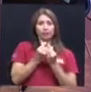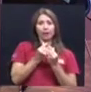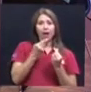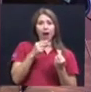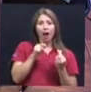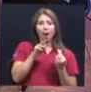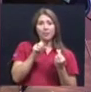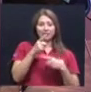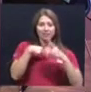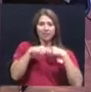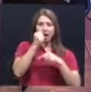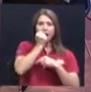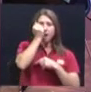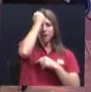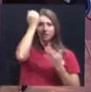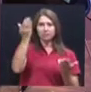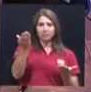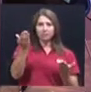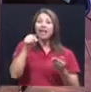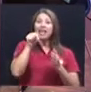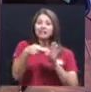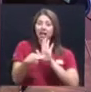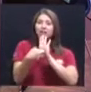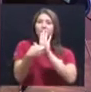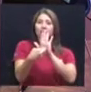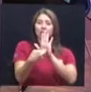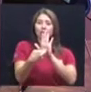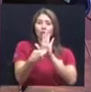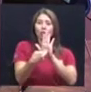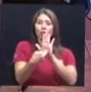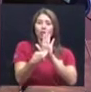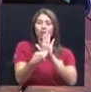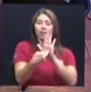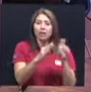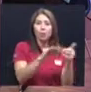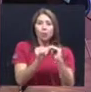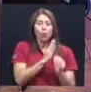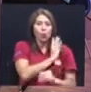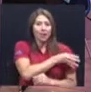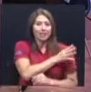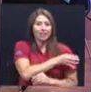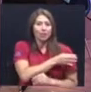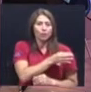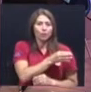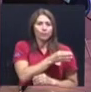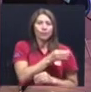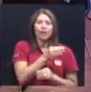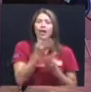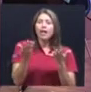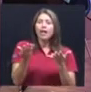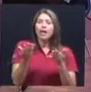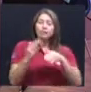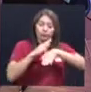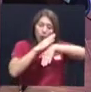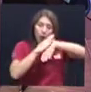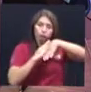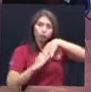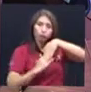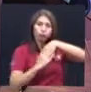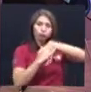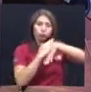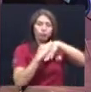representación de del pueblo palestino Cómo nació casa este